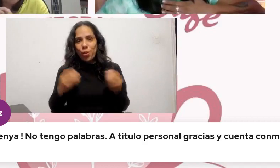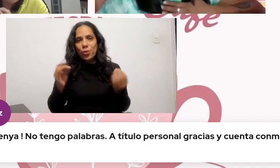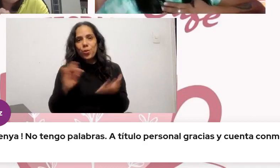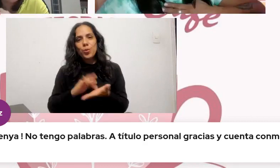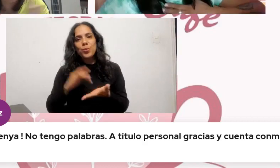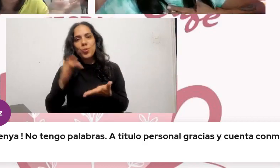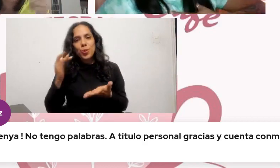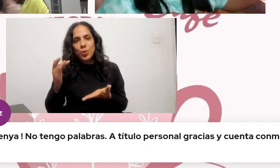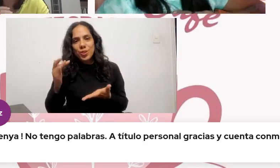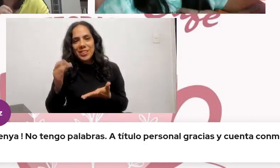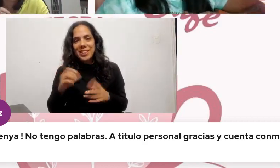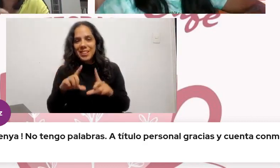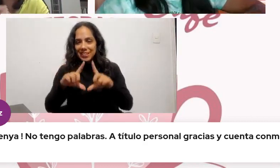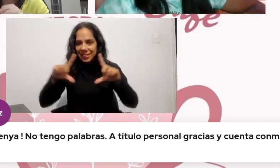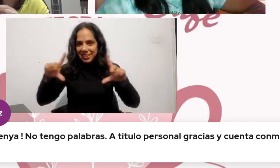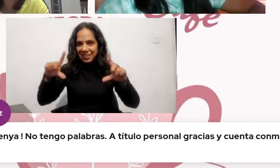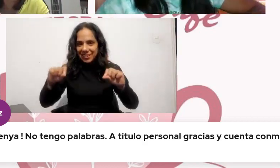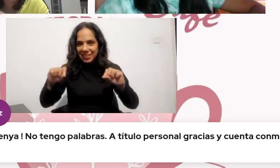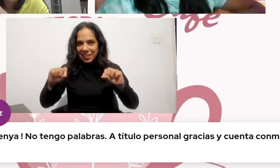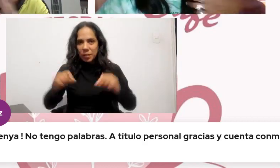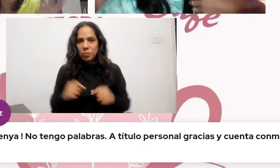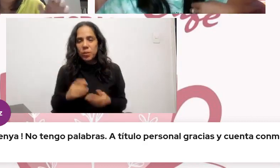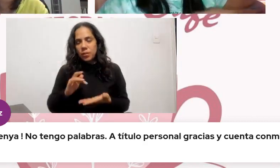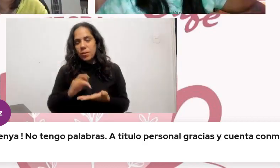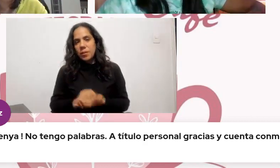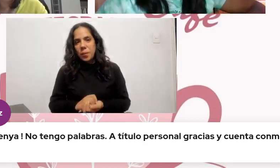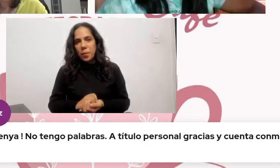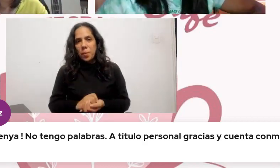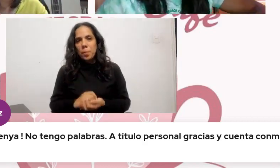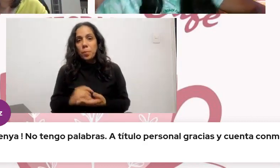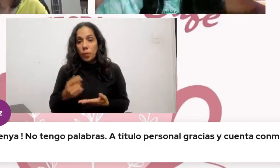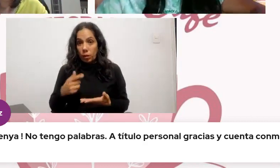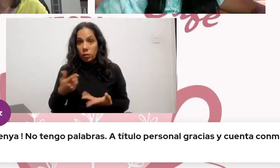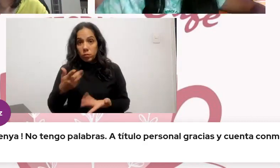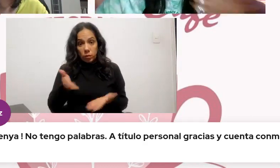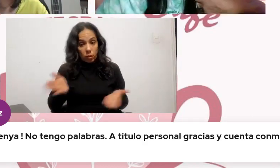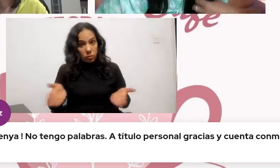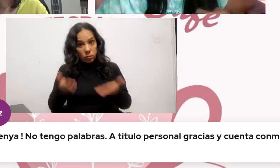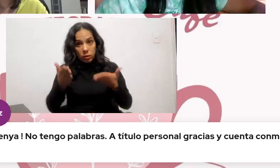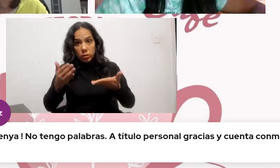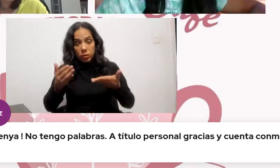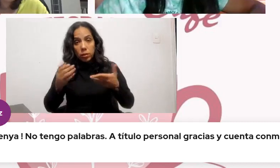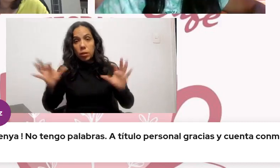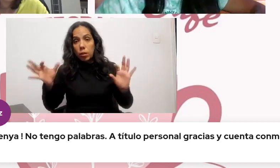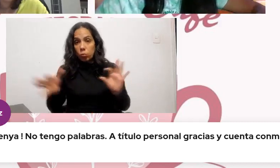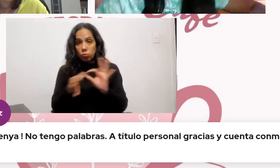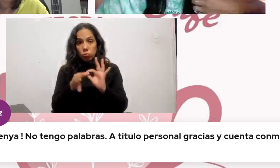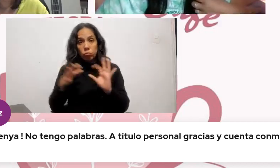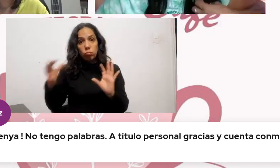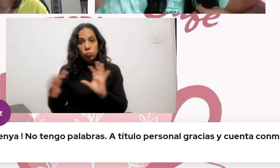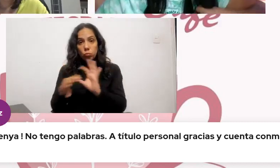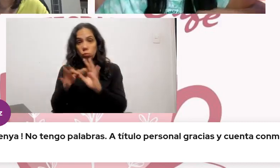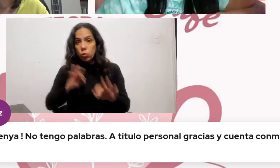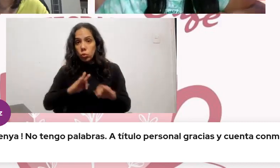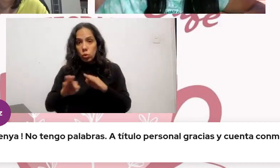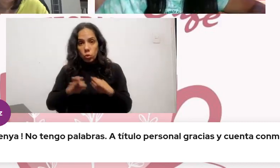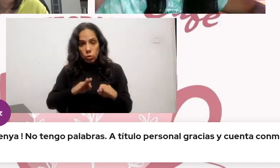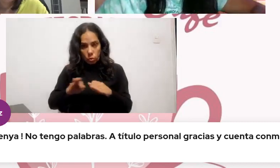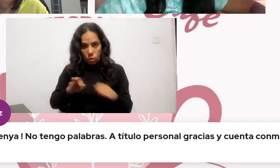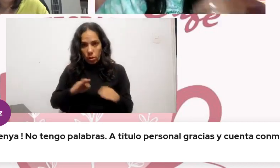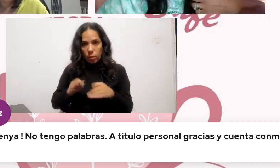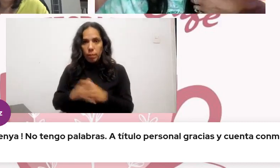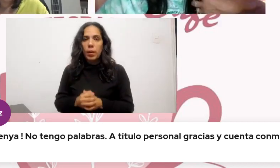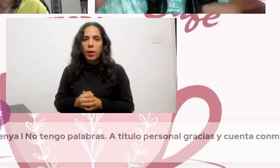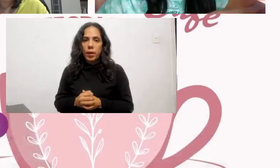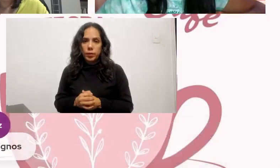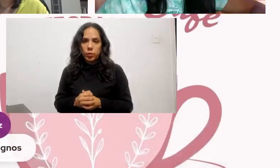tengo palabras. A título personal, gracias y cuenta conmigo. ¿No? Nos debemos todos trato